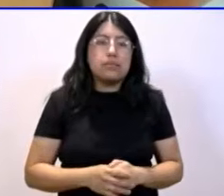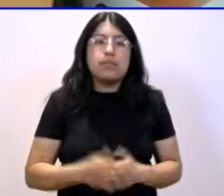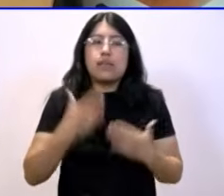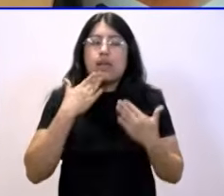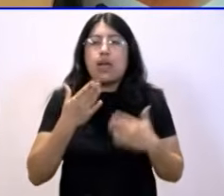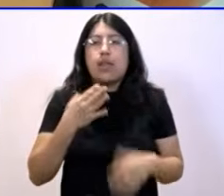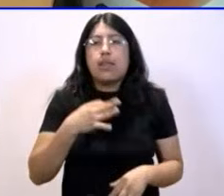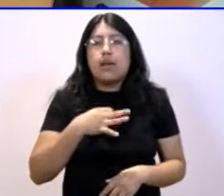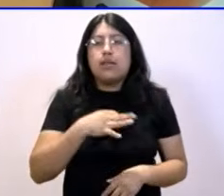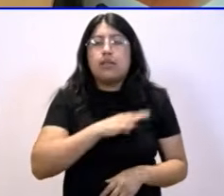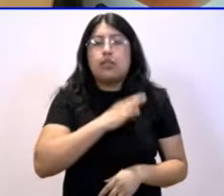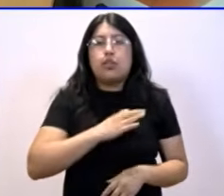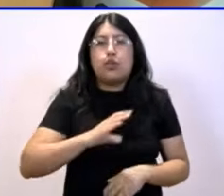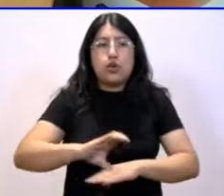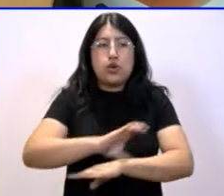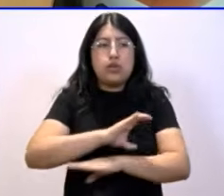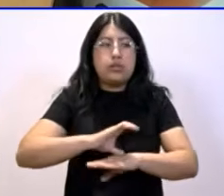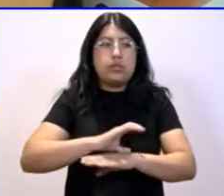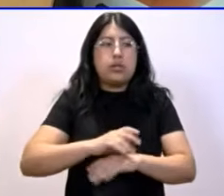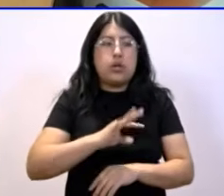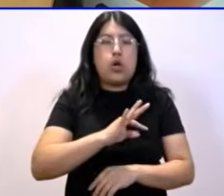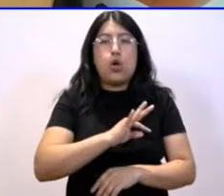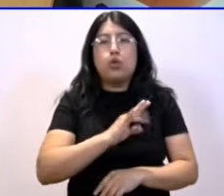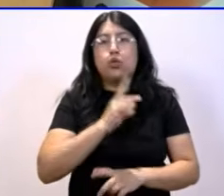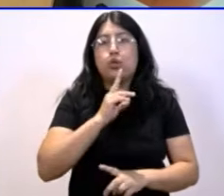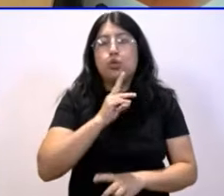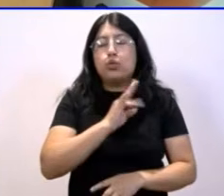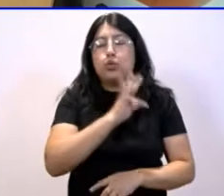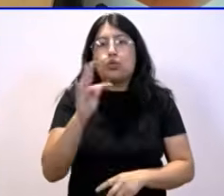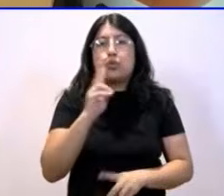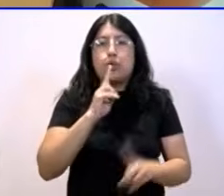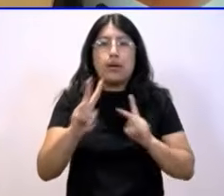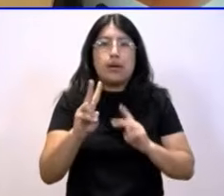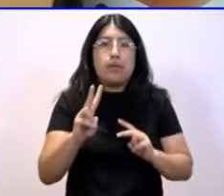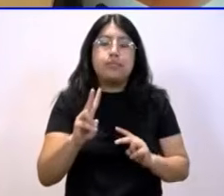Gracias, señor consejero. Turno de réplica, señora Moreno.